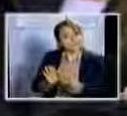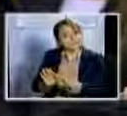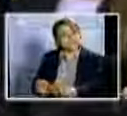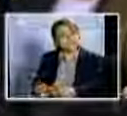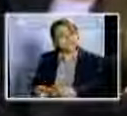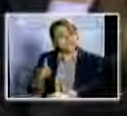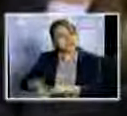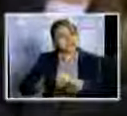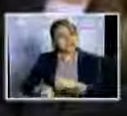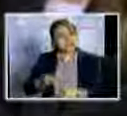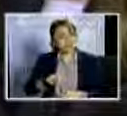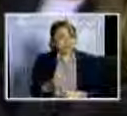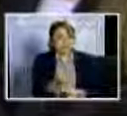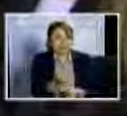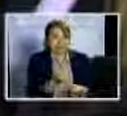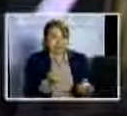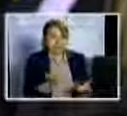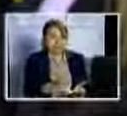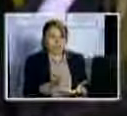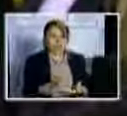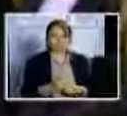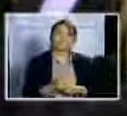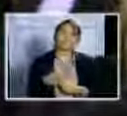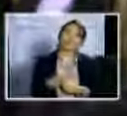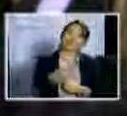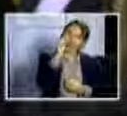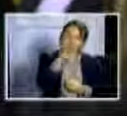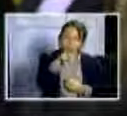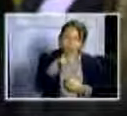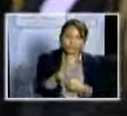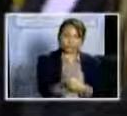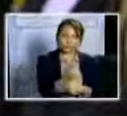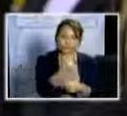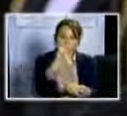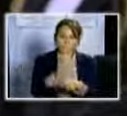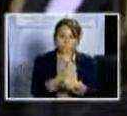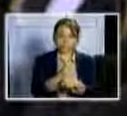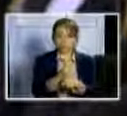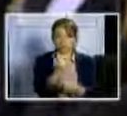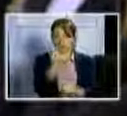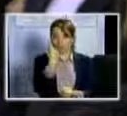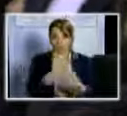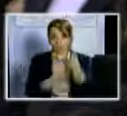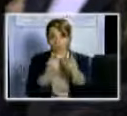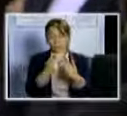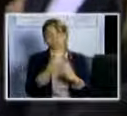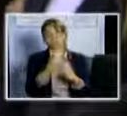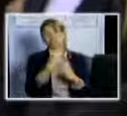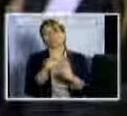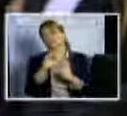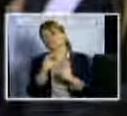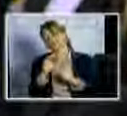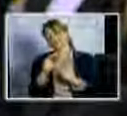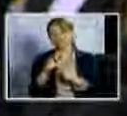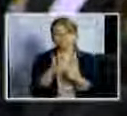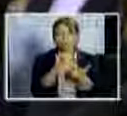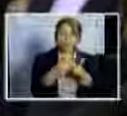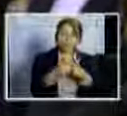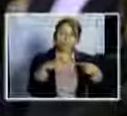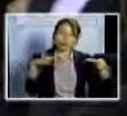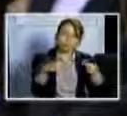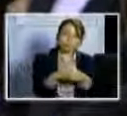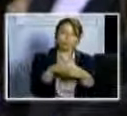¿cuál es la misma posición frente a organismos no estatales como ISIS y la amenaza que ellos representan